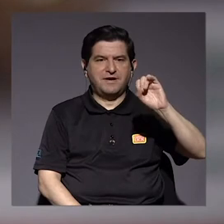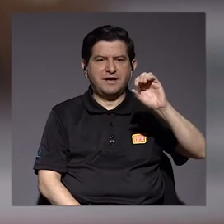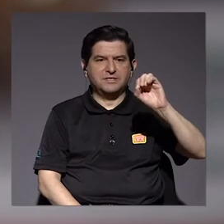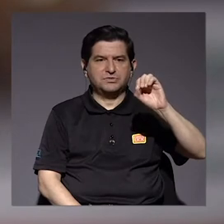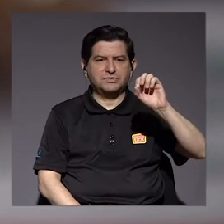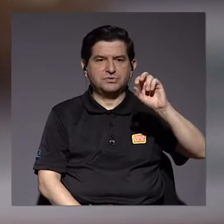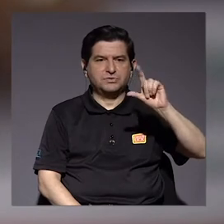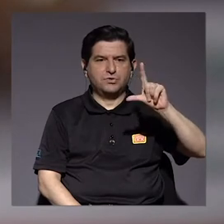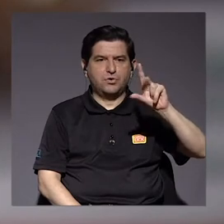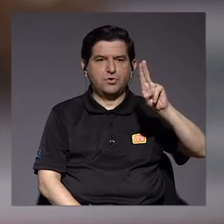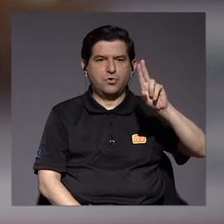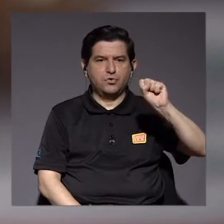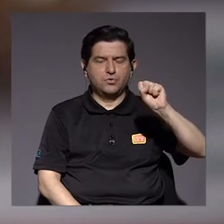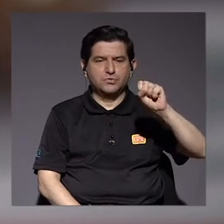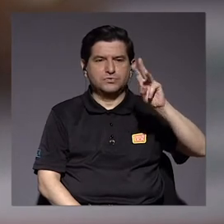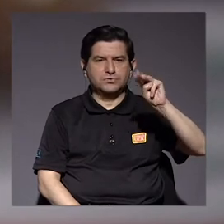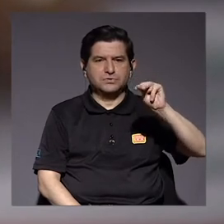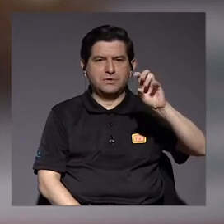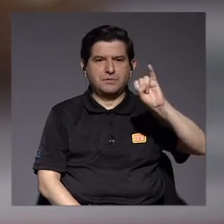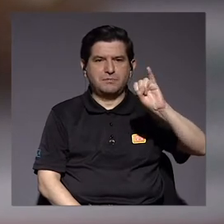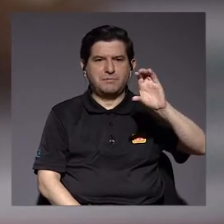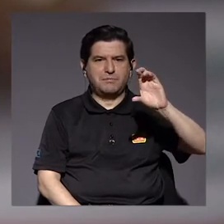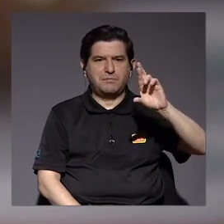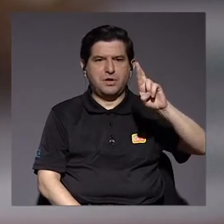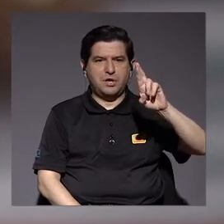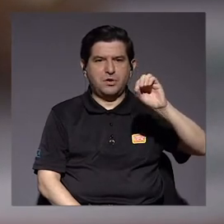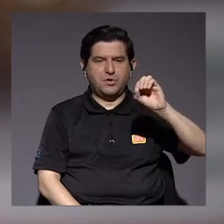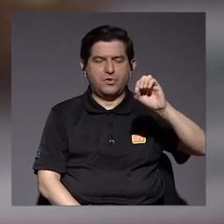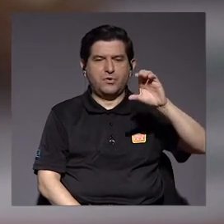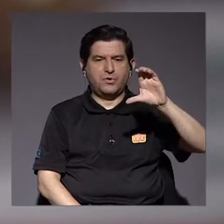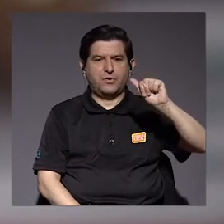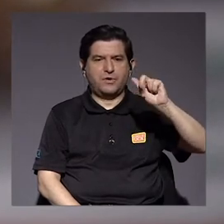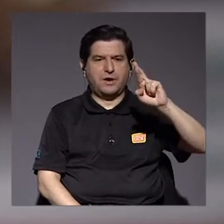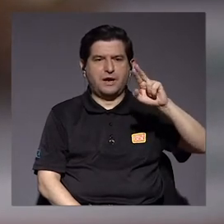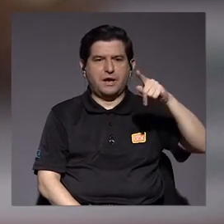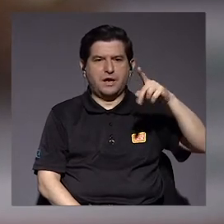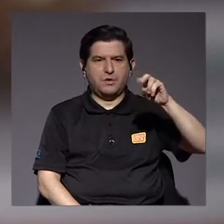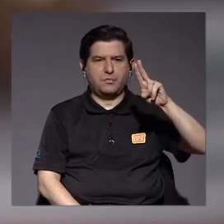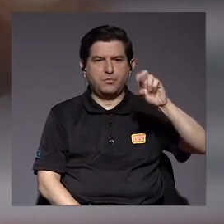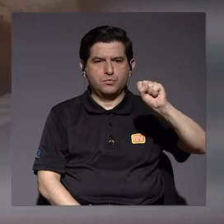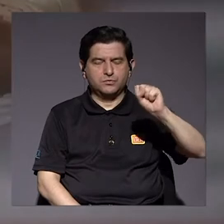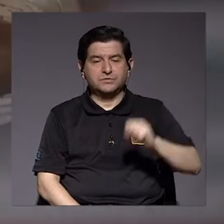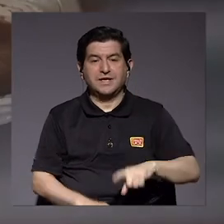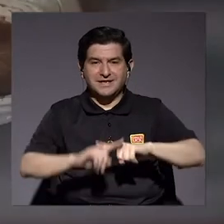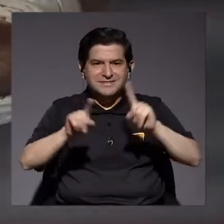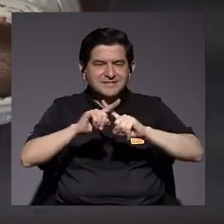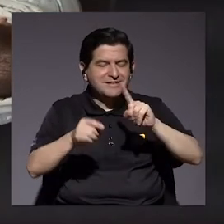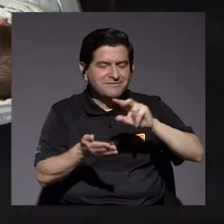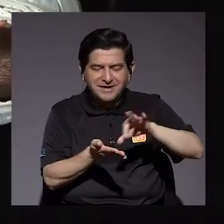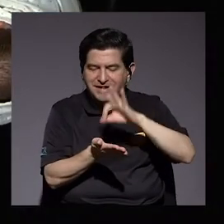Es una semilla de una forma trapezoidal, diferente al frijol que normalmente